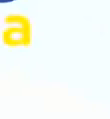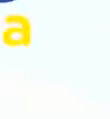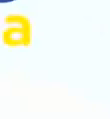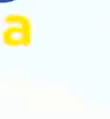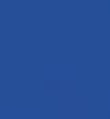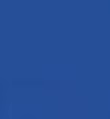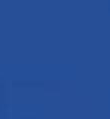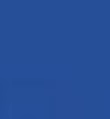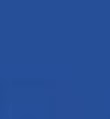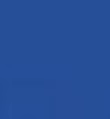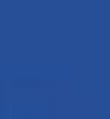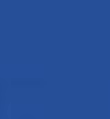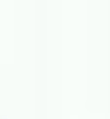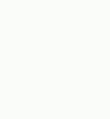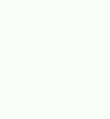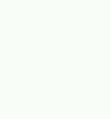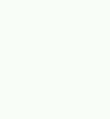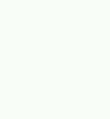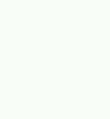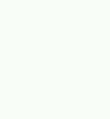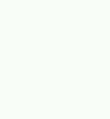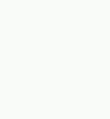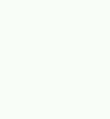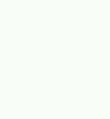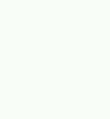en casa.